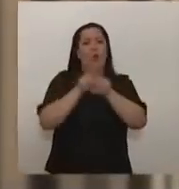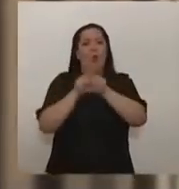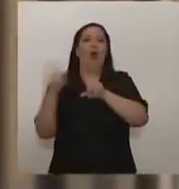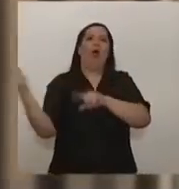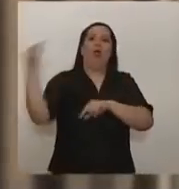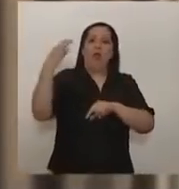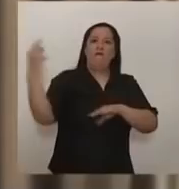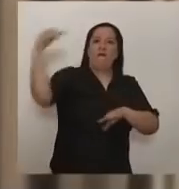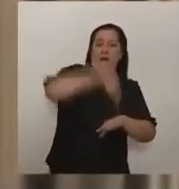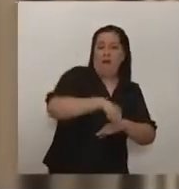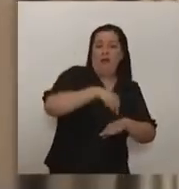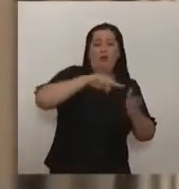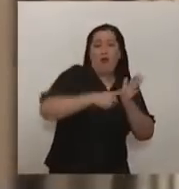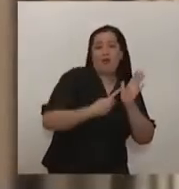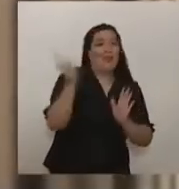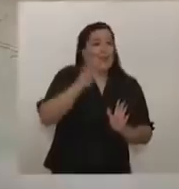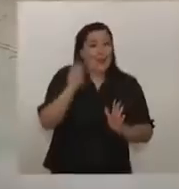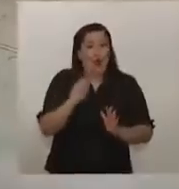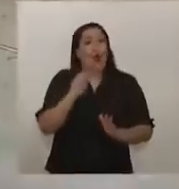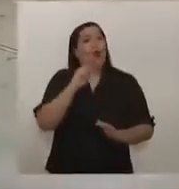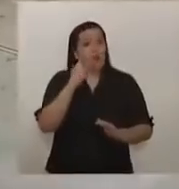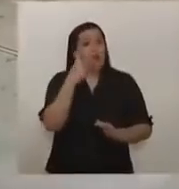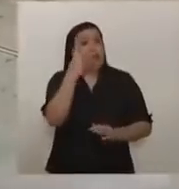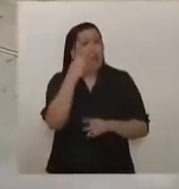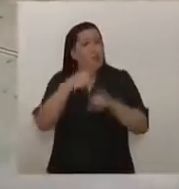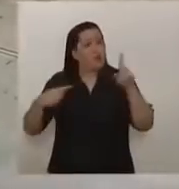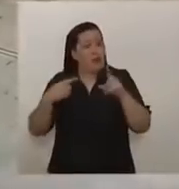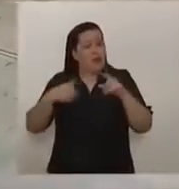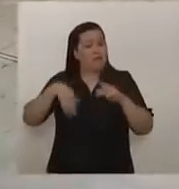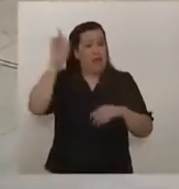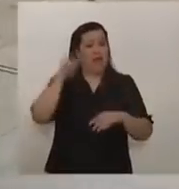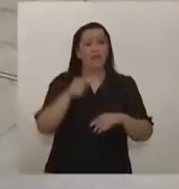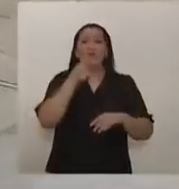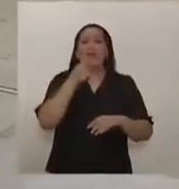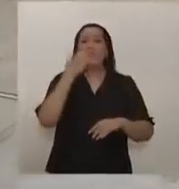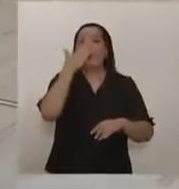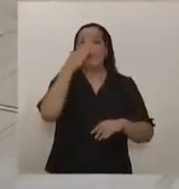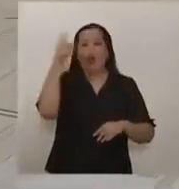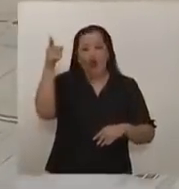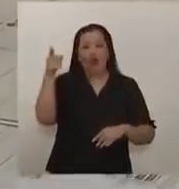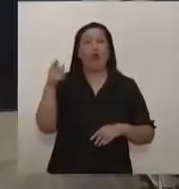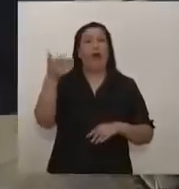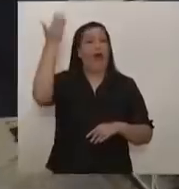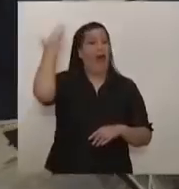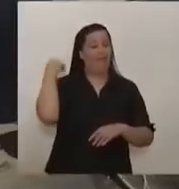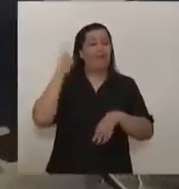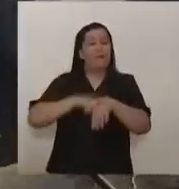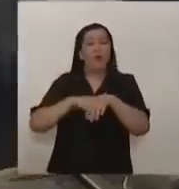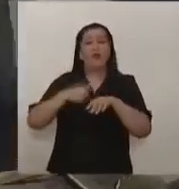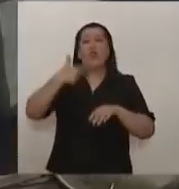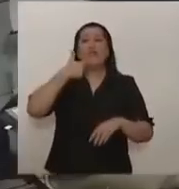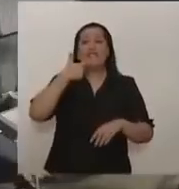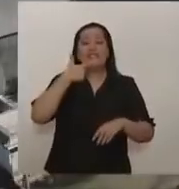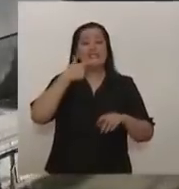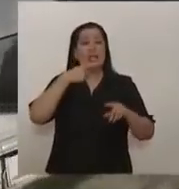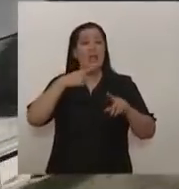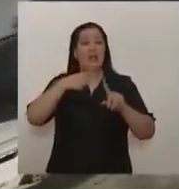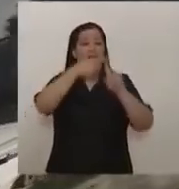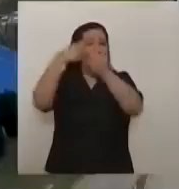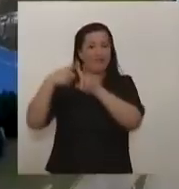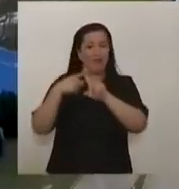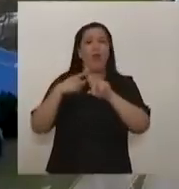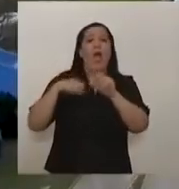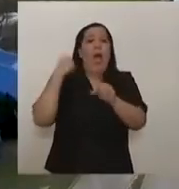Buenos Aires se multiplicó por 2,5. El hub de Córdoba, por ejemplo, pasó de tener 17 conexiones a